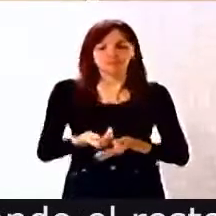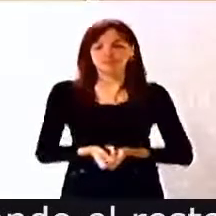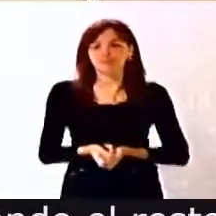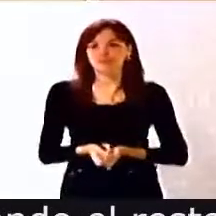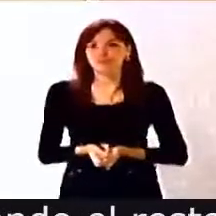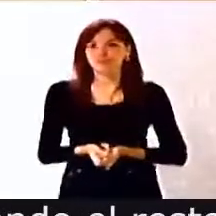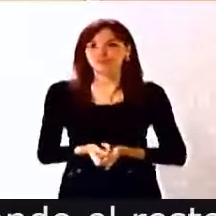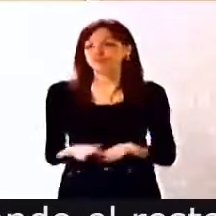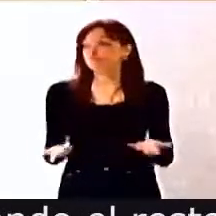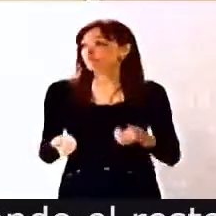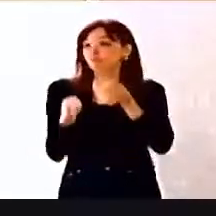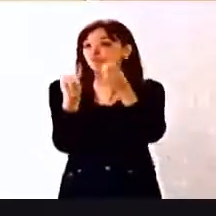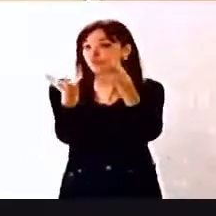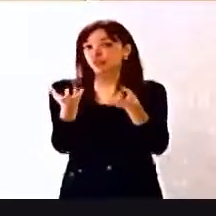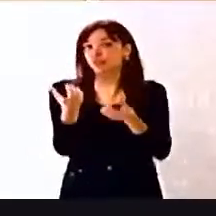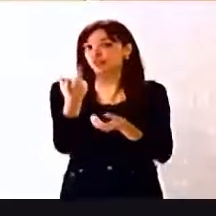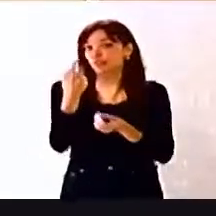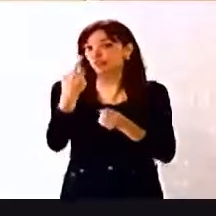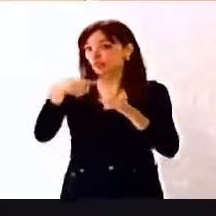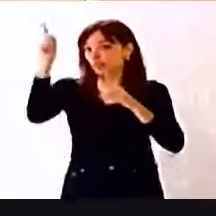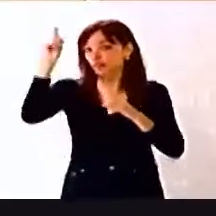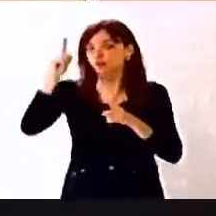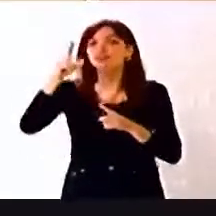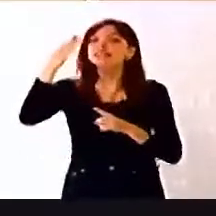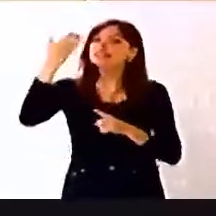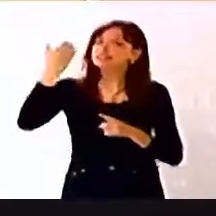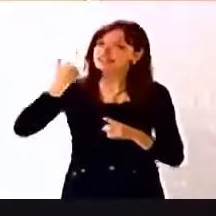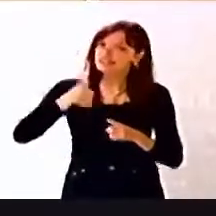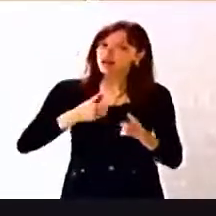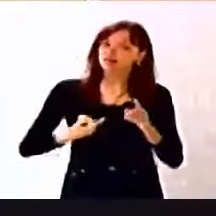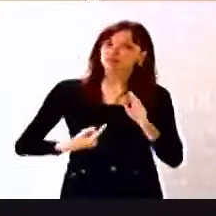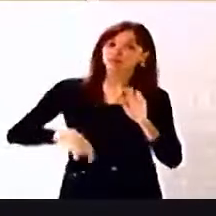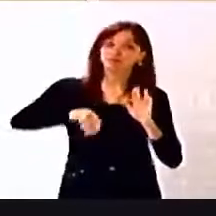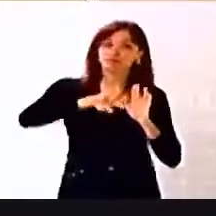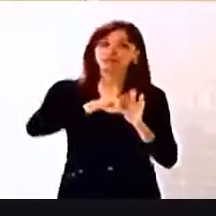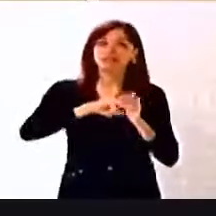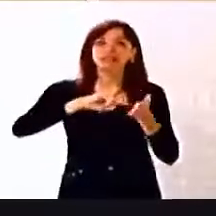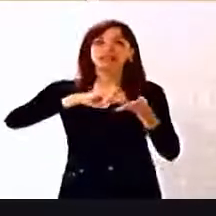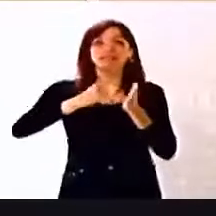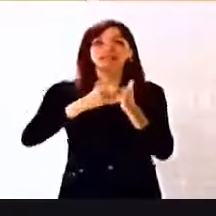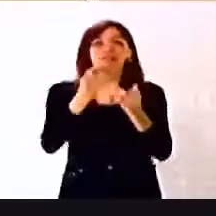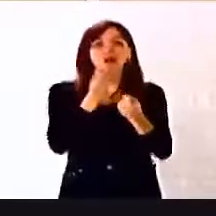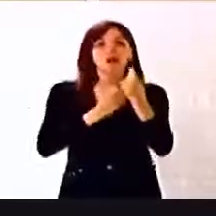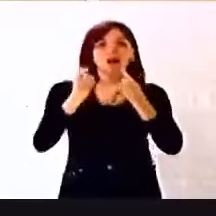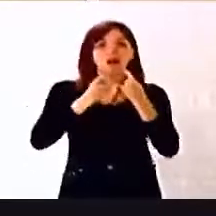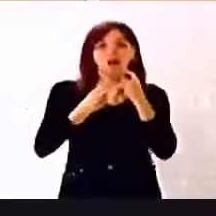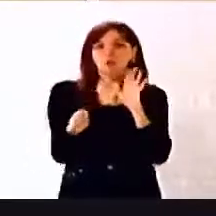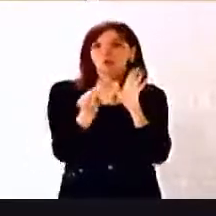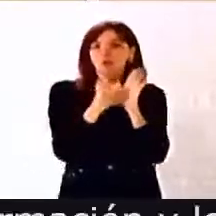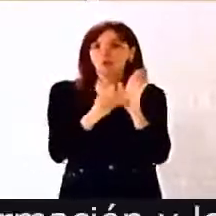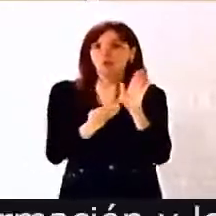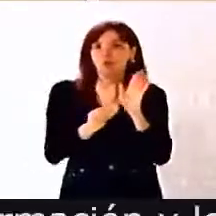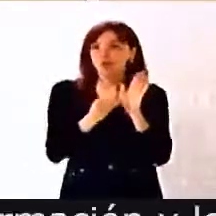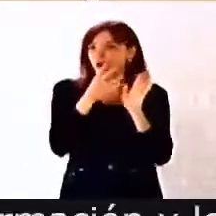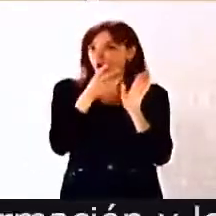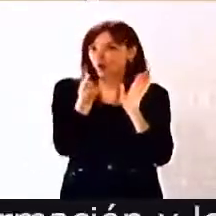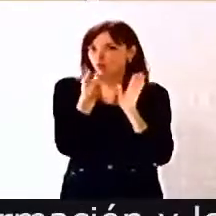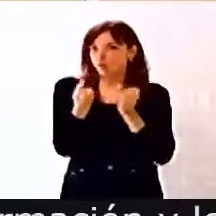Por darles un dato, ya lo tenemos incorporado a nuestro sistema de información y de los datos que les voy a facilitar a continuación